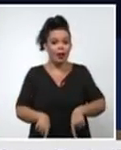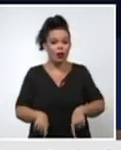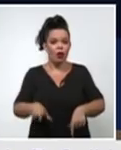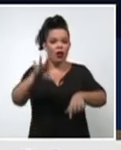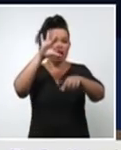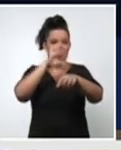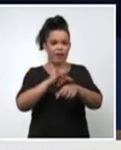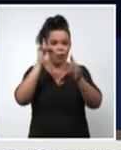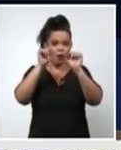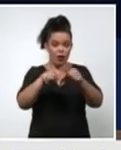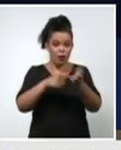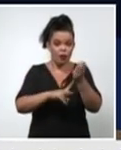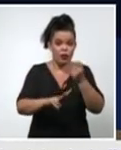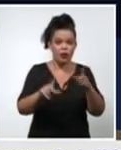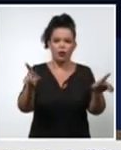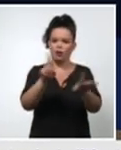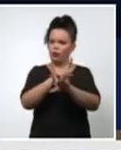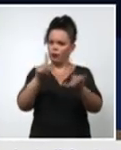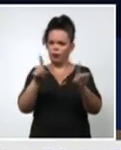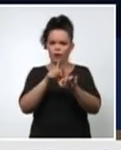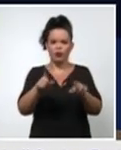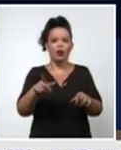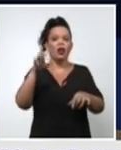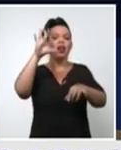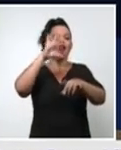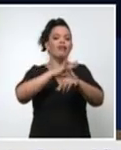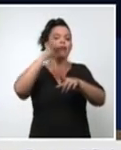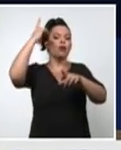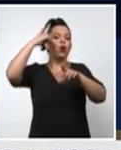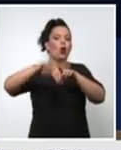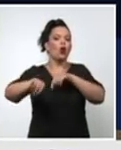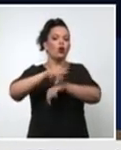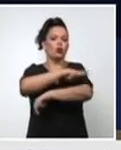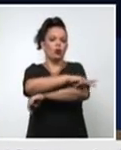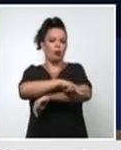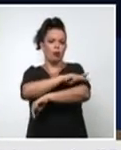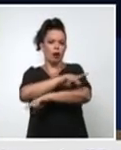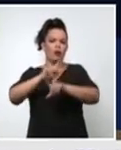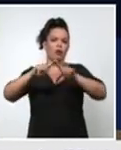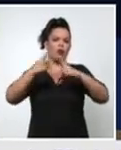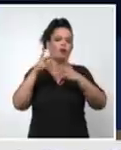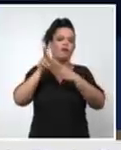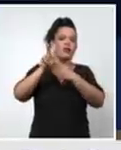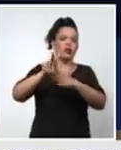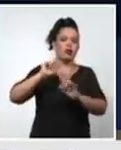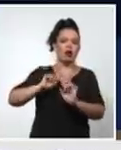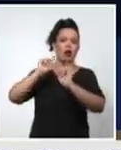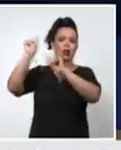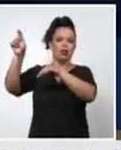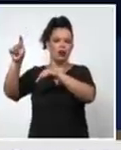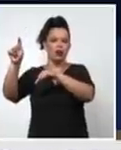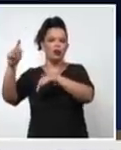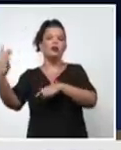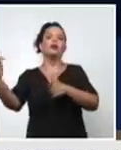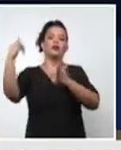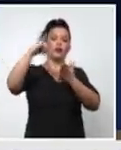con transmisión en su provincia y por lo tanto no se cuentan en la incidencia de estos